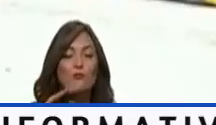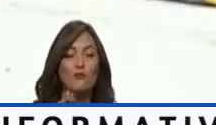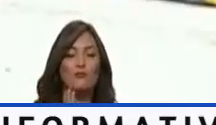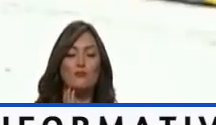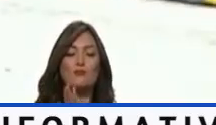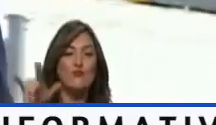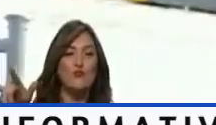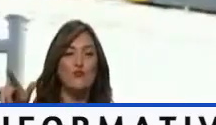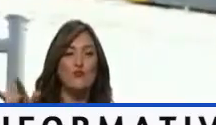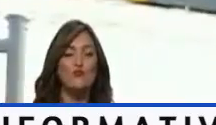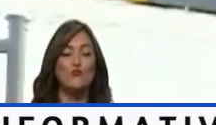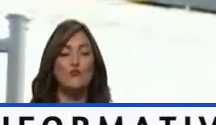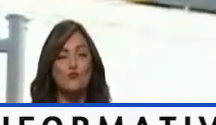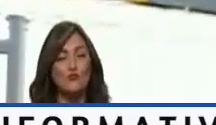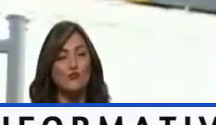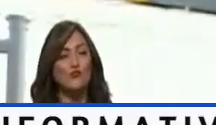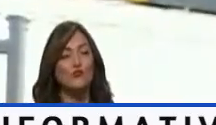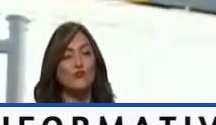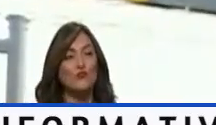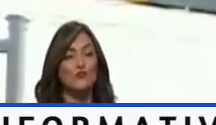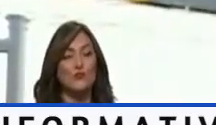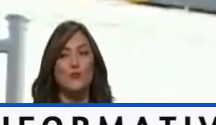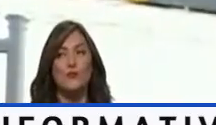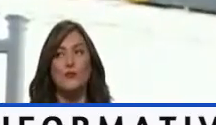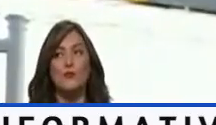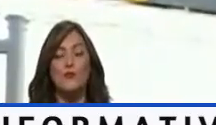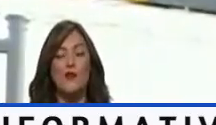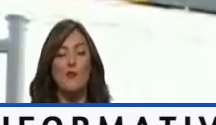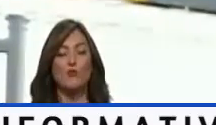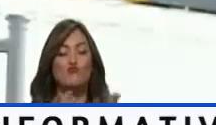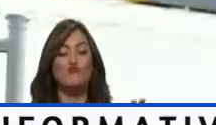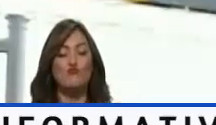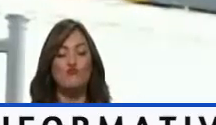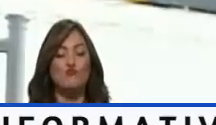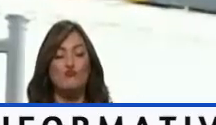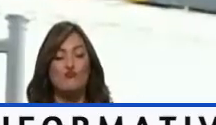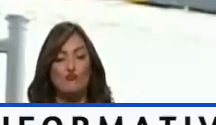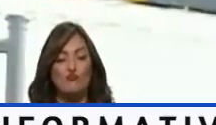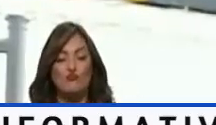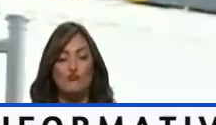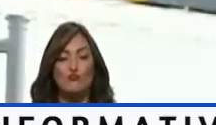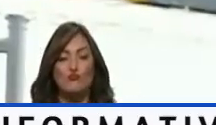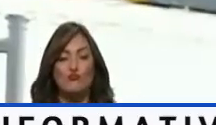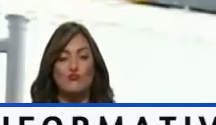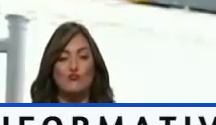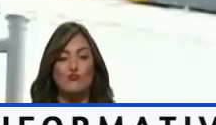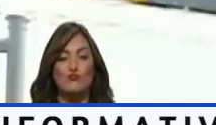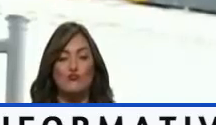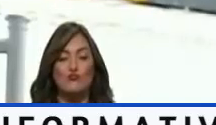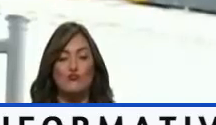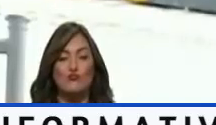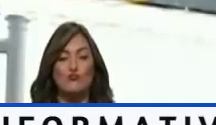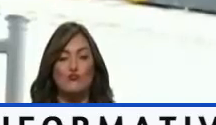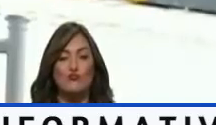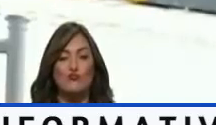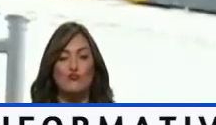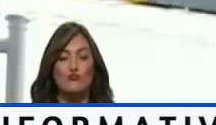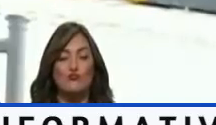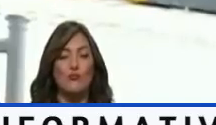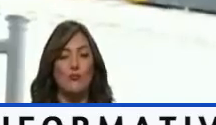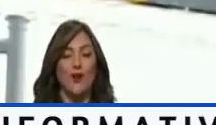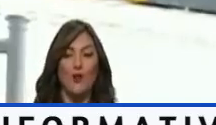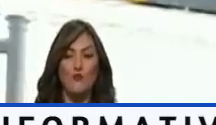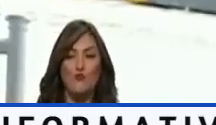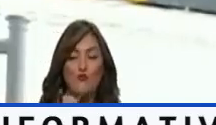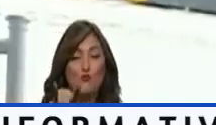aéreo. Veamos. Y vamos a comenzar por el sector aéreo para favorecer el turismo en el